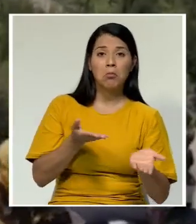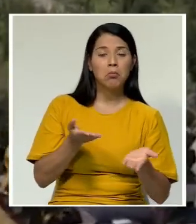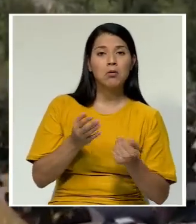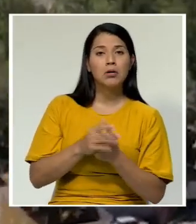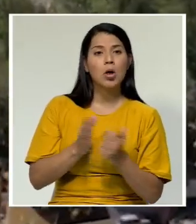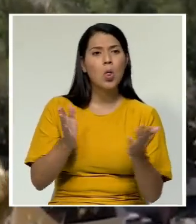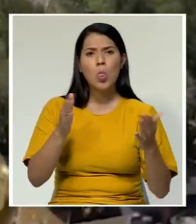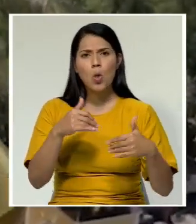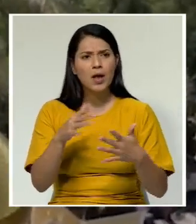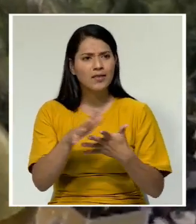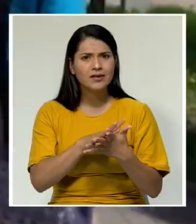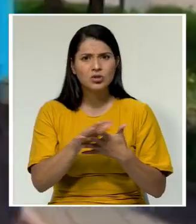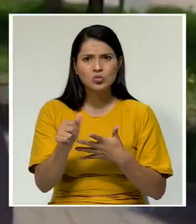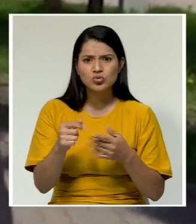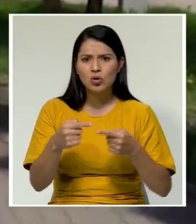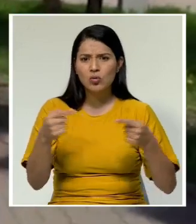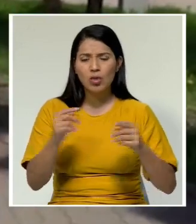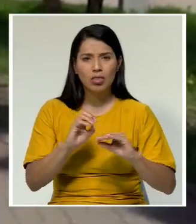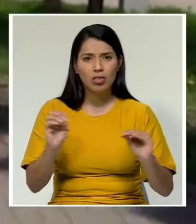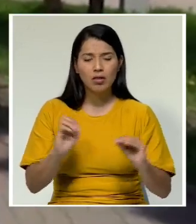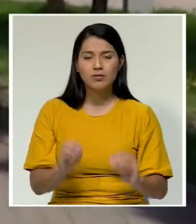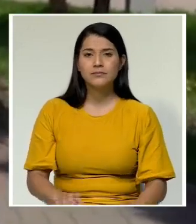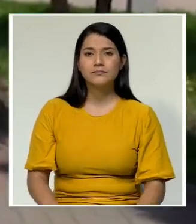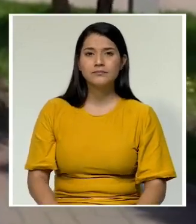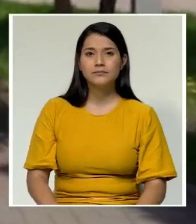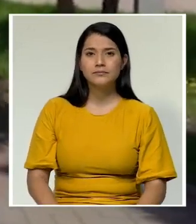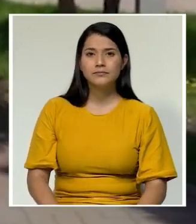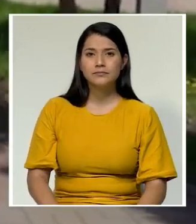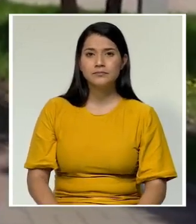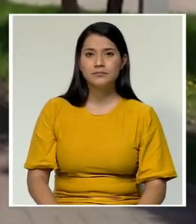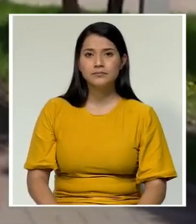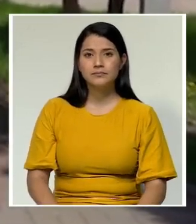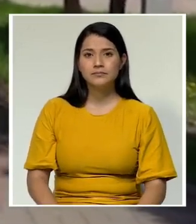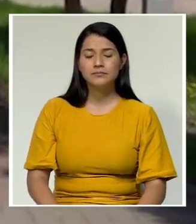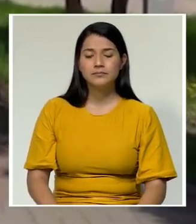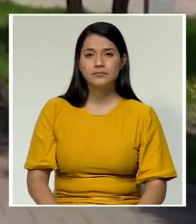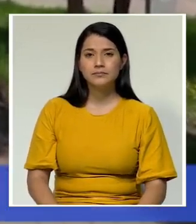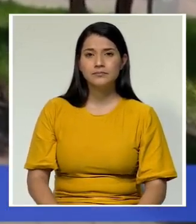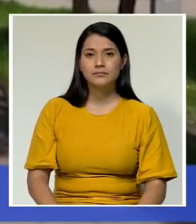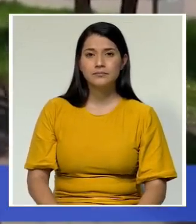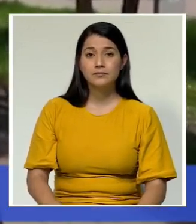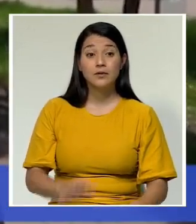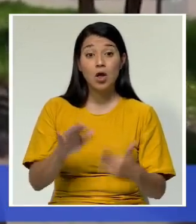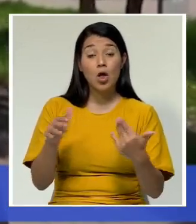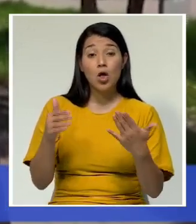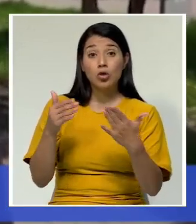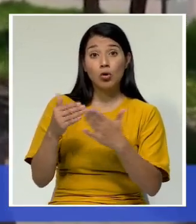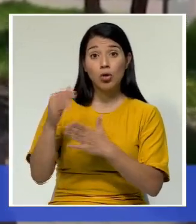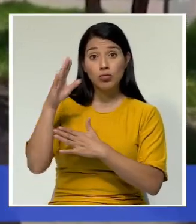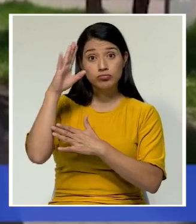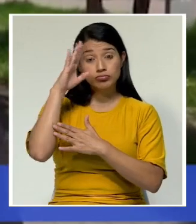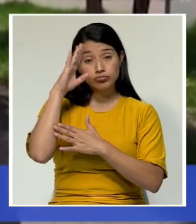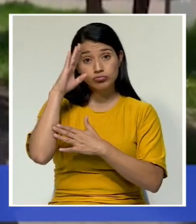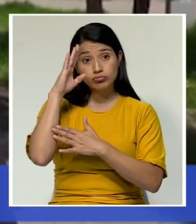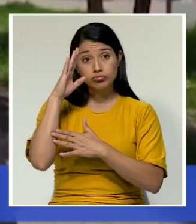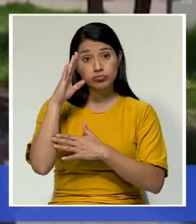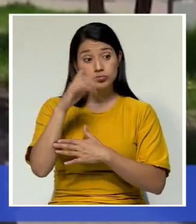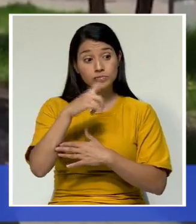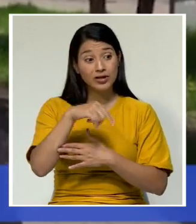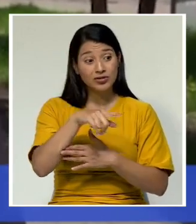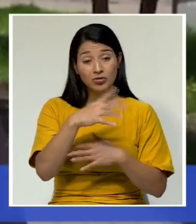virus. Los científicos sudafricanos que identificaron a Omicron a finales del año pasado han informado ahora de que otras